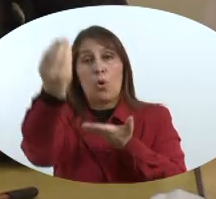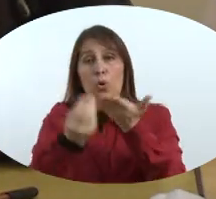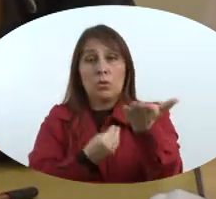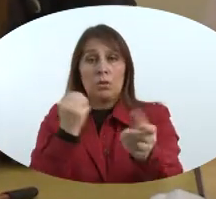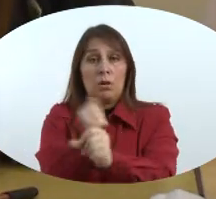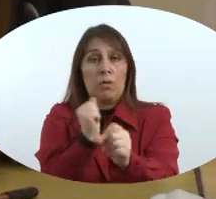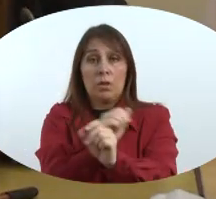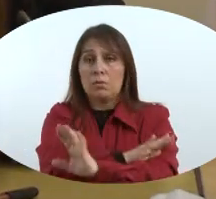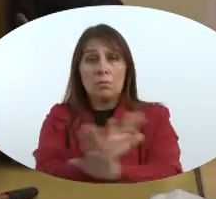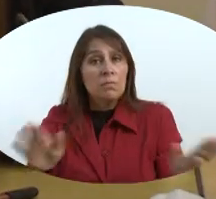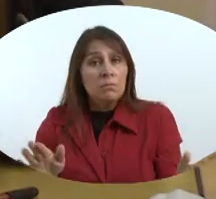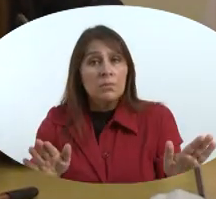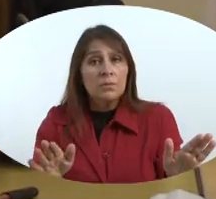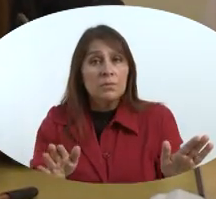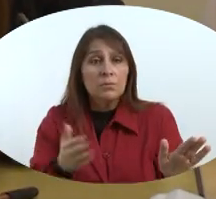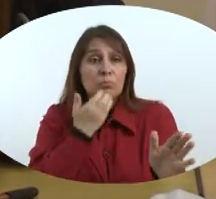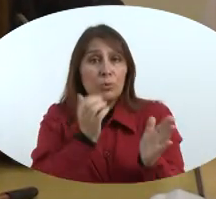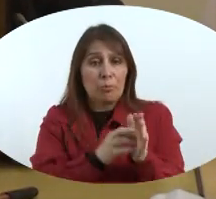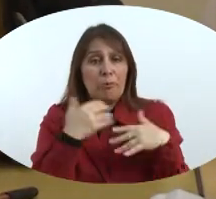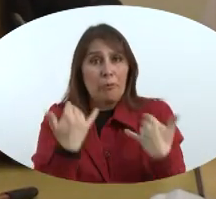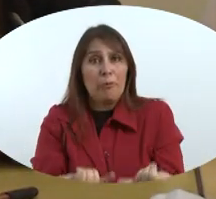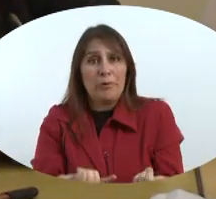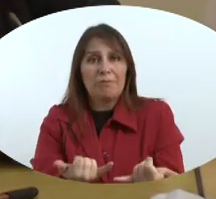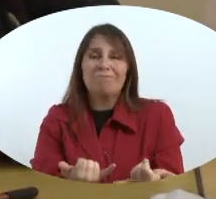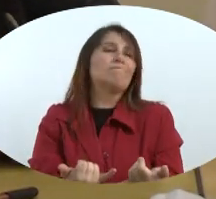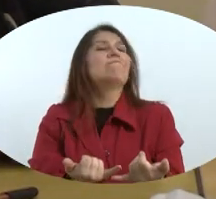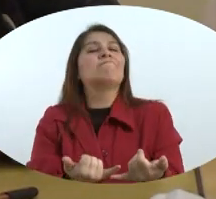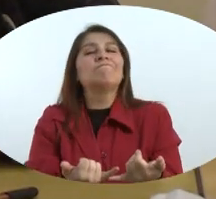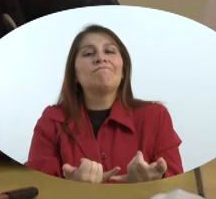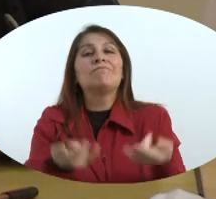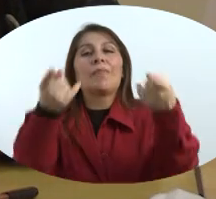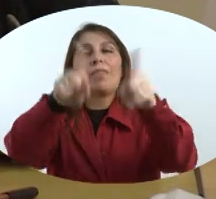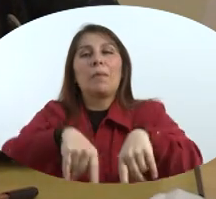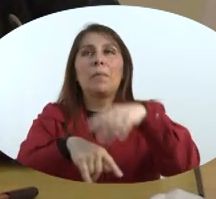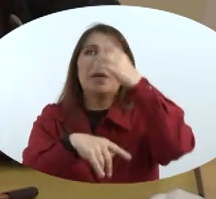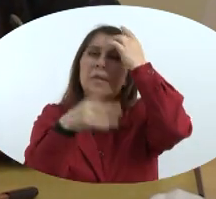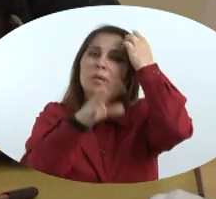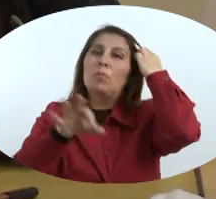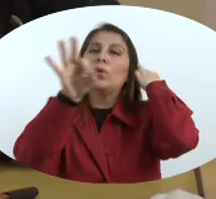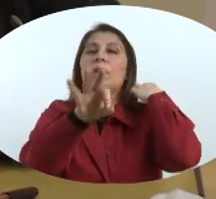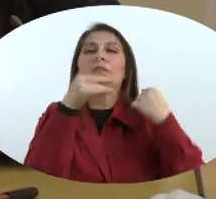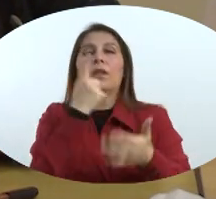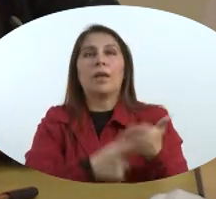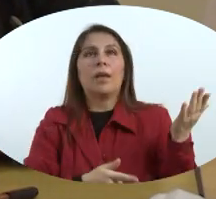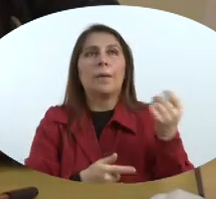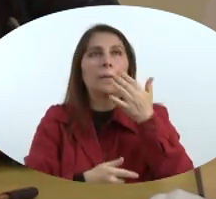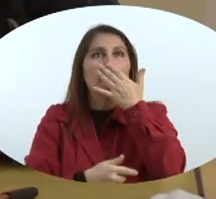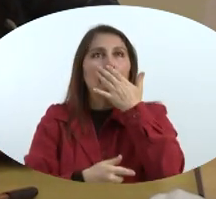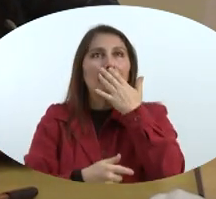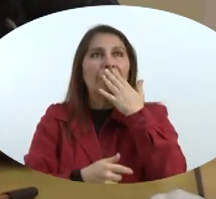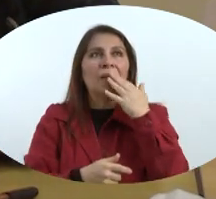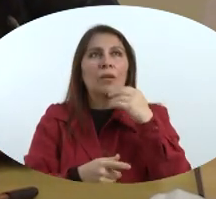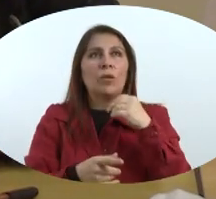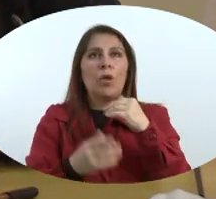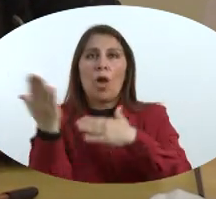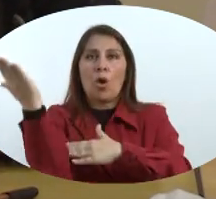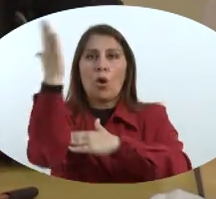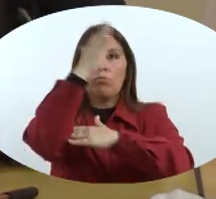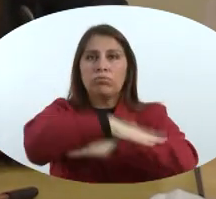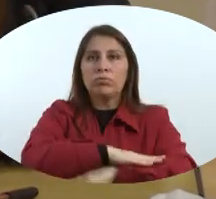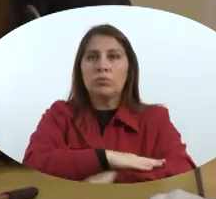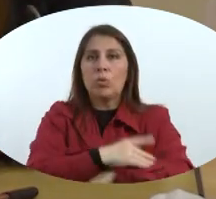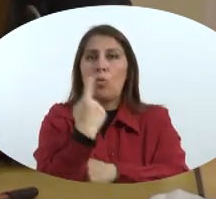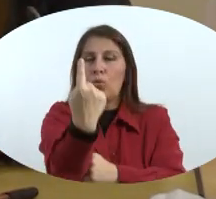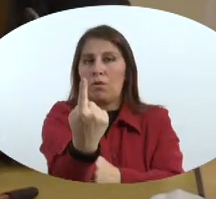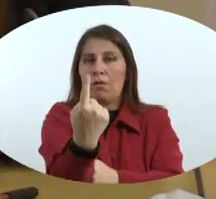a hoy como como es por ejemplo pues todo lo que tiene que ver con el la mal llamada jornada única